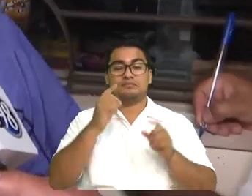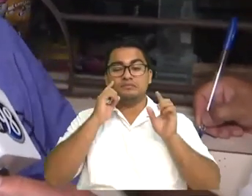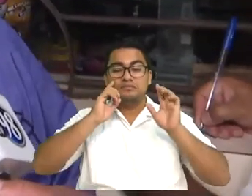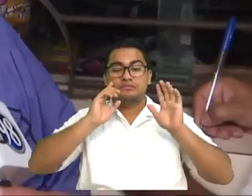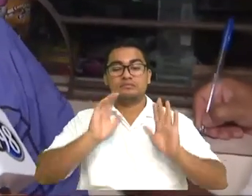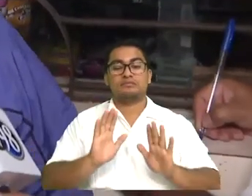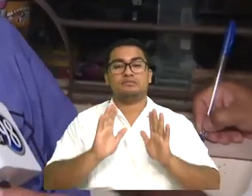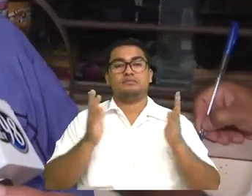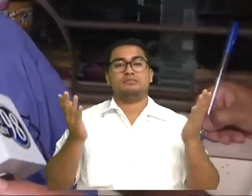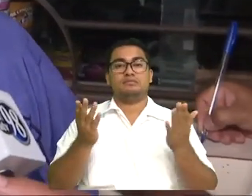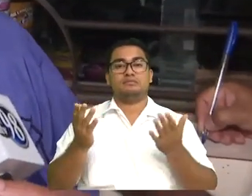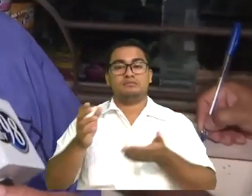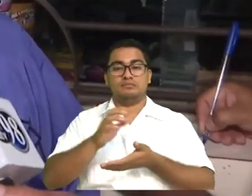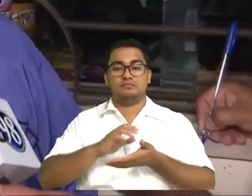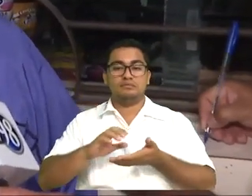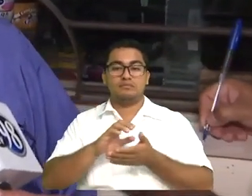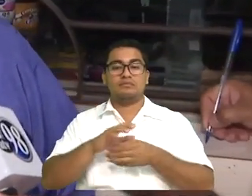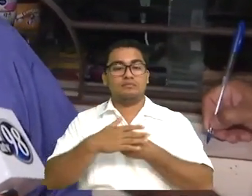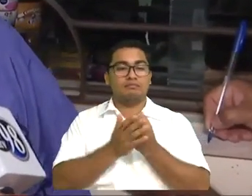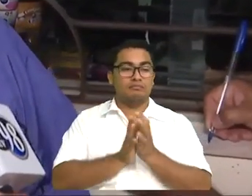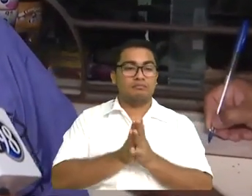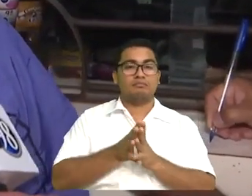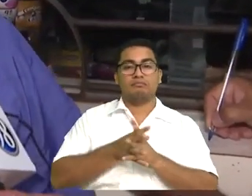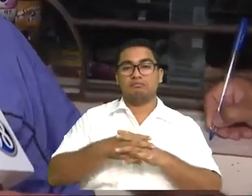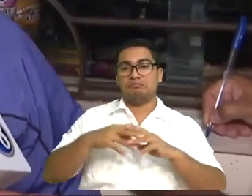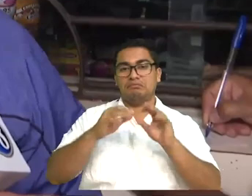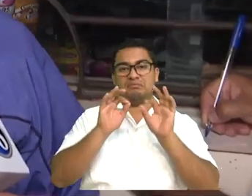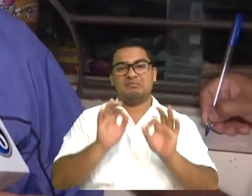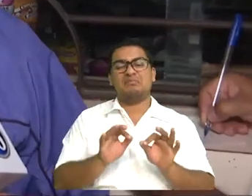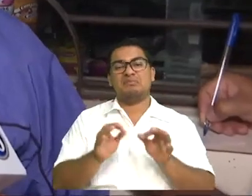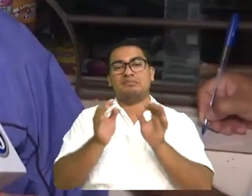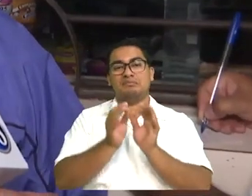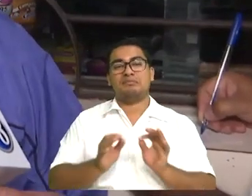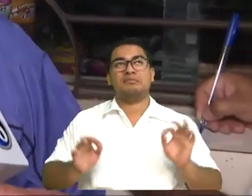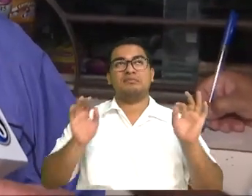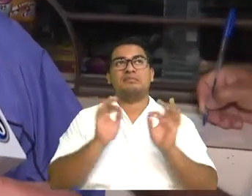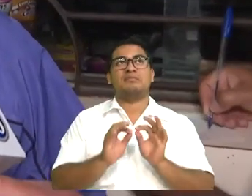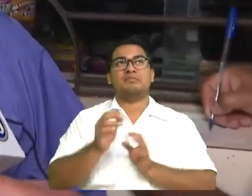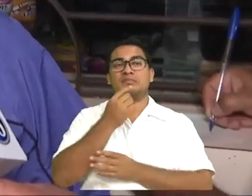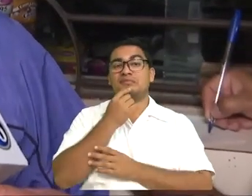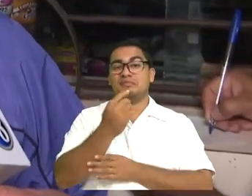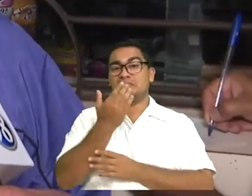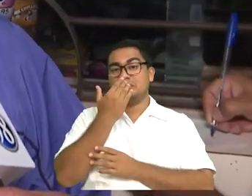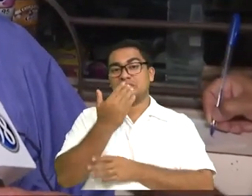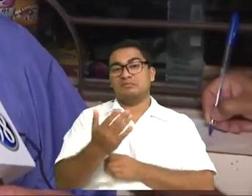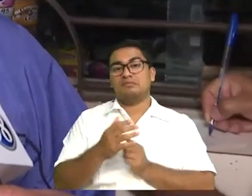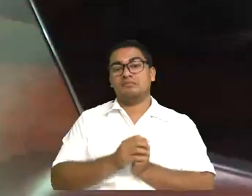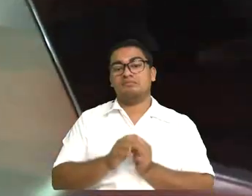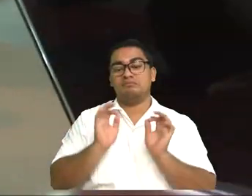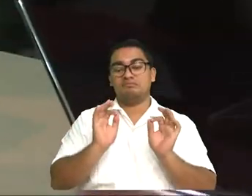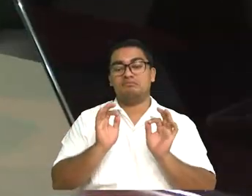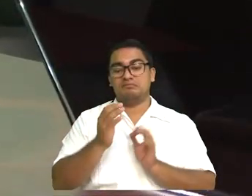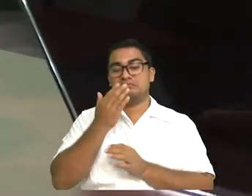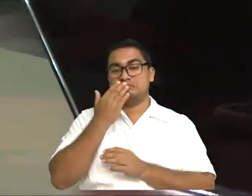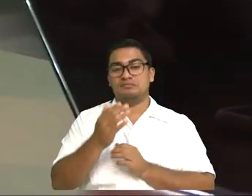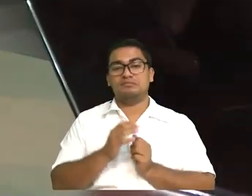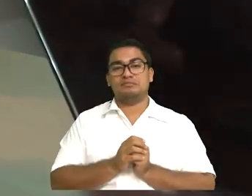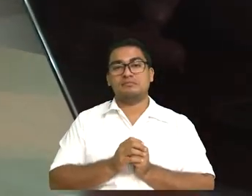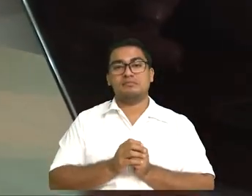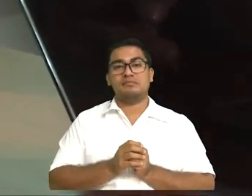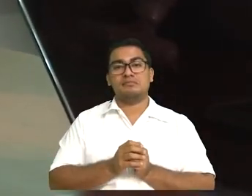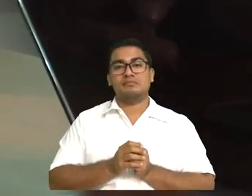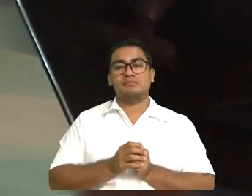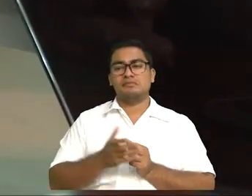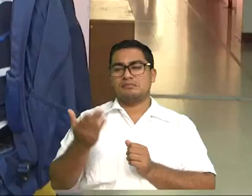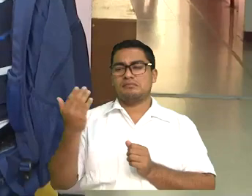tener el jabón, lavando las manos seguidamente, ¿verdad? Entonces, pues eso sería bueno, y es muy bueno lo que está haciendo. Este pasado